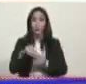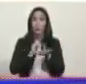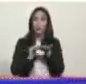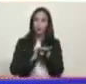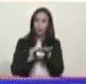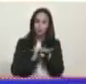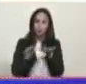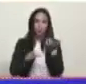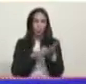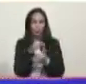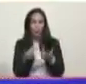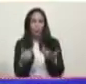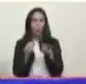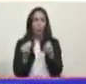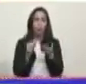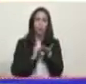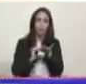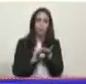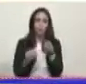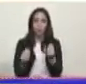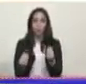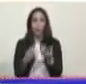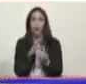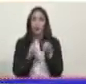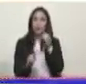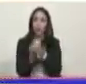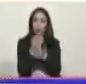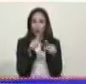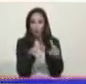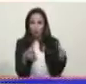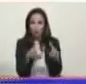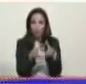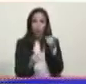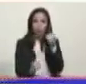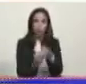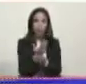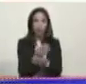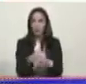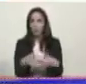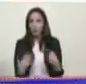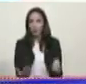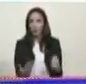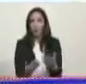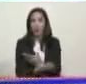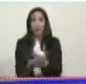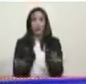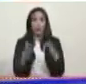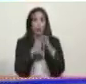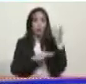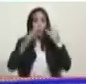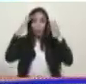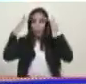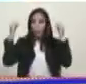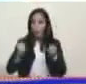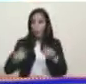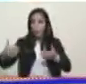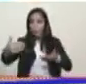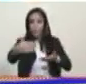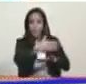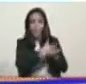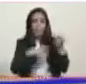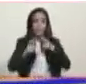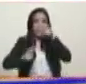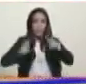problemas. Esta fundación, Hipólito, debe reunir el cerebro, los cerebros